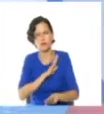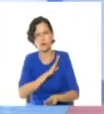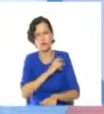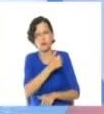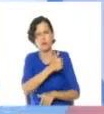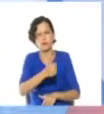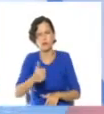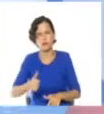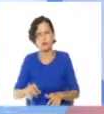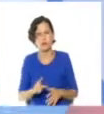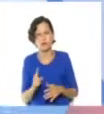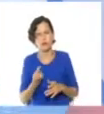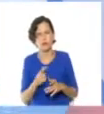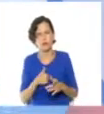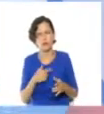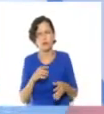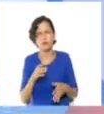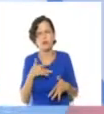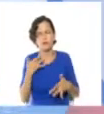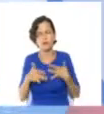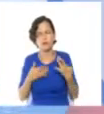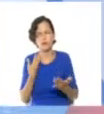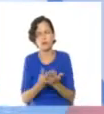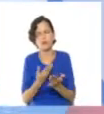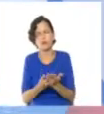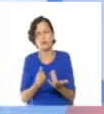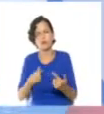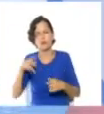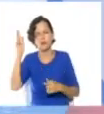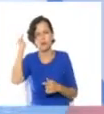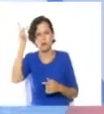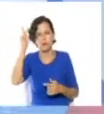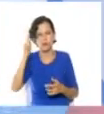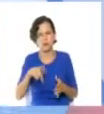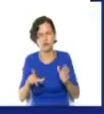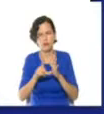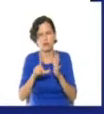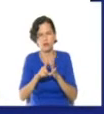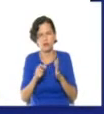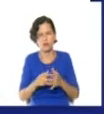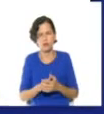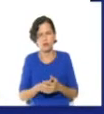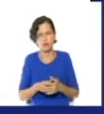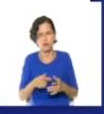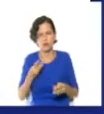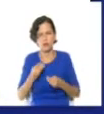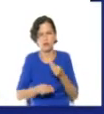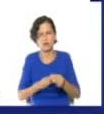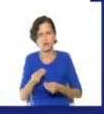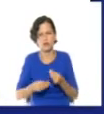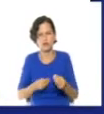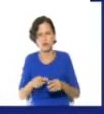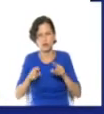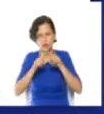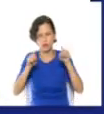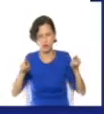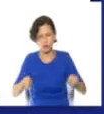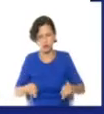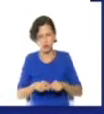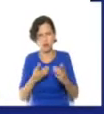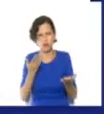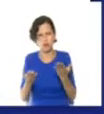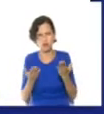una de ellas. Entre las actividades que propusieron los docentes de educación media el día de hoy, se encuentra la elaboración de los cuadros